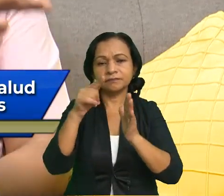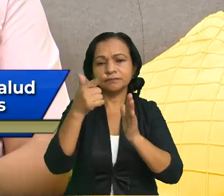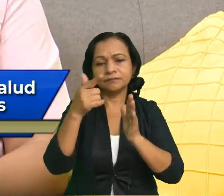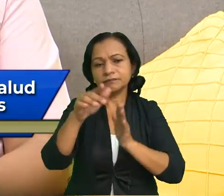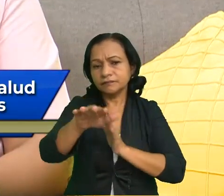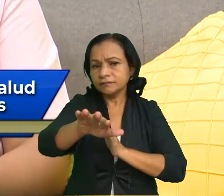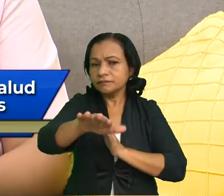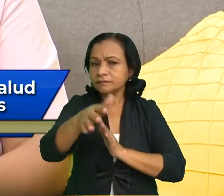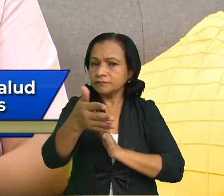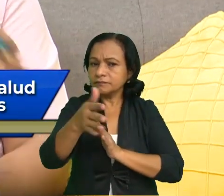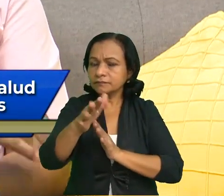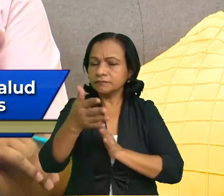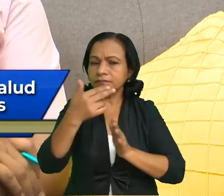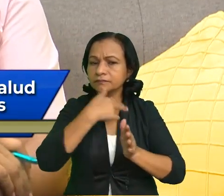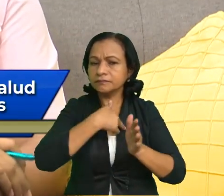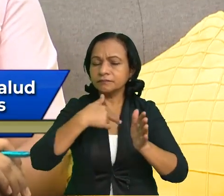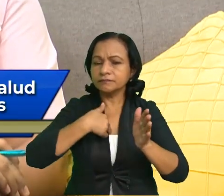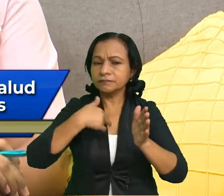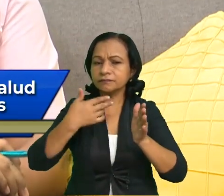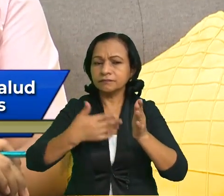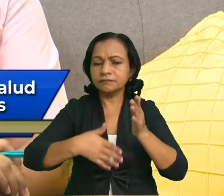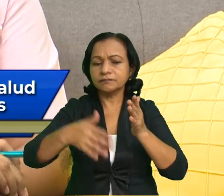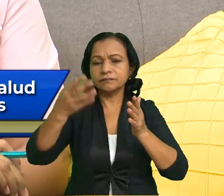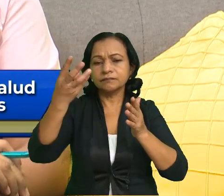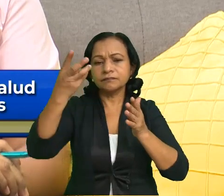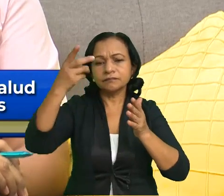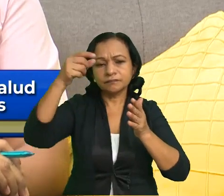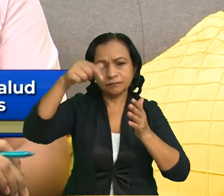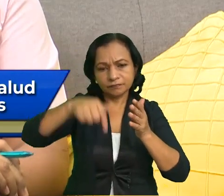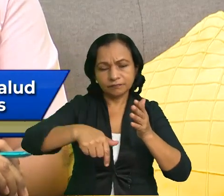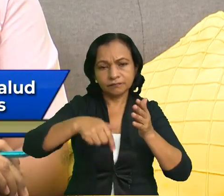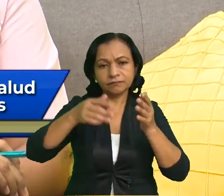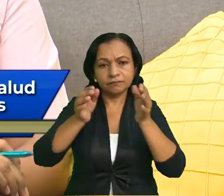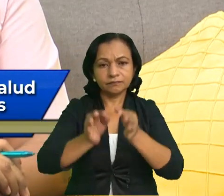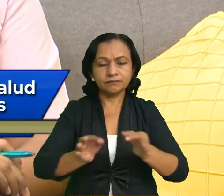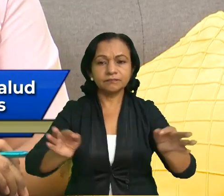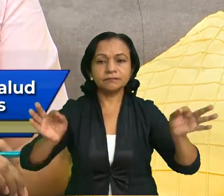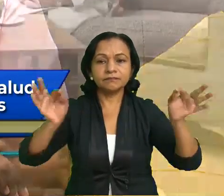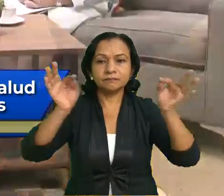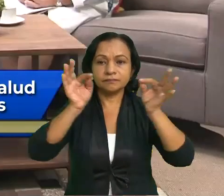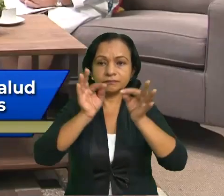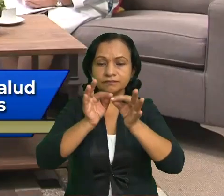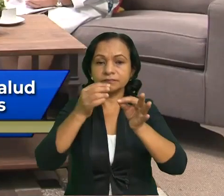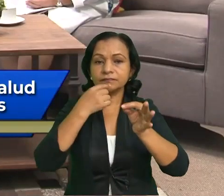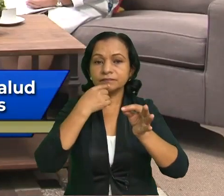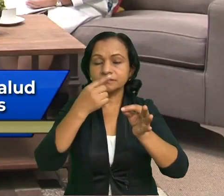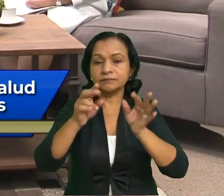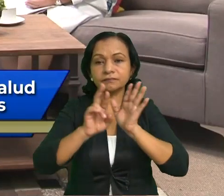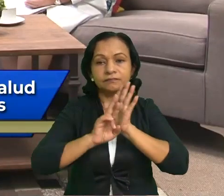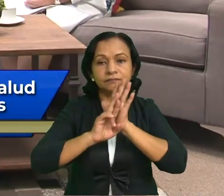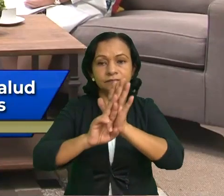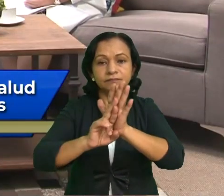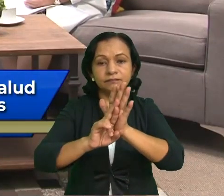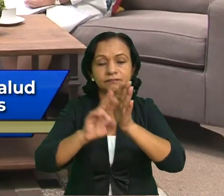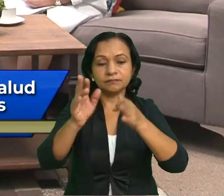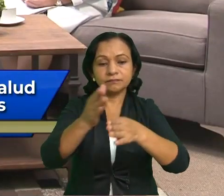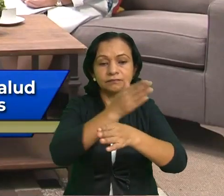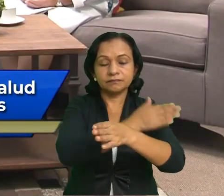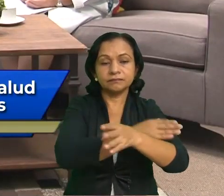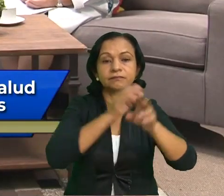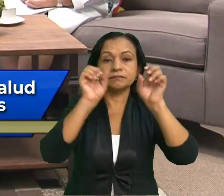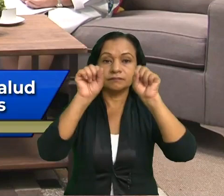cuál ha sido la curva de aprendizaje hasta la fecha yo creo que es muy importante en esa respuesta a todo lo que hemos logrado ahora